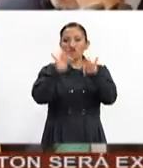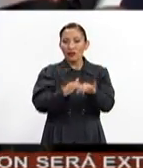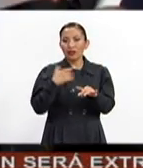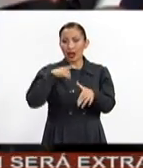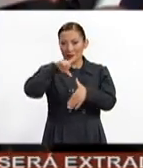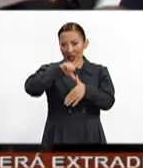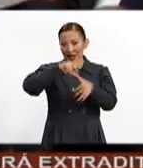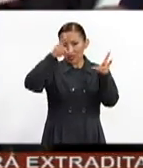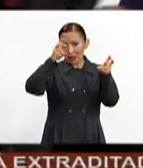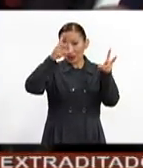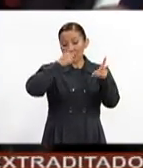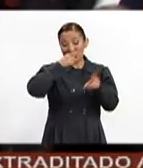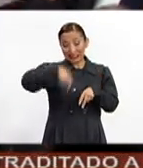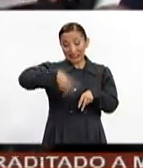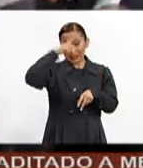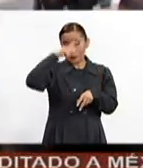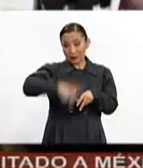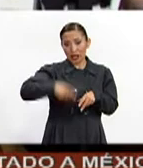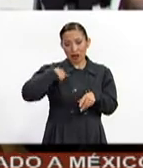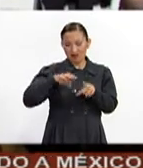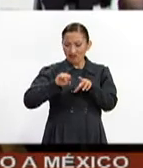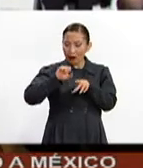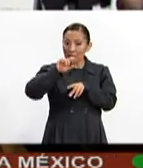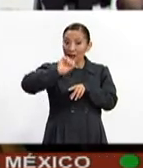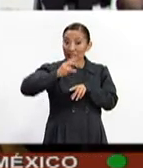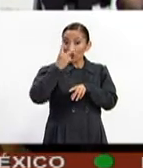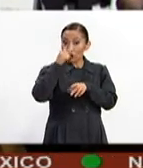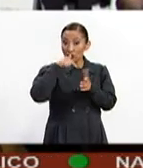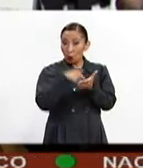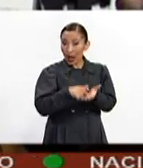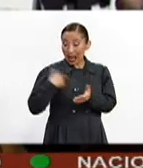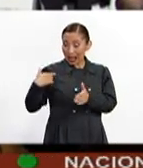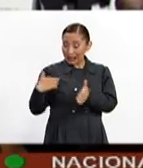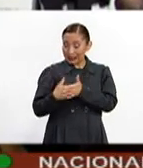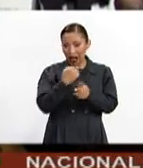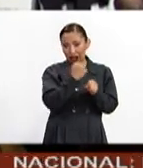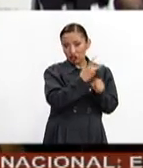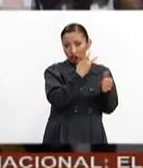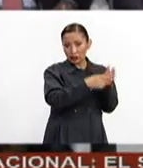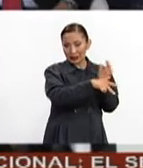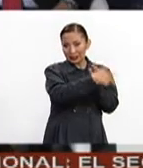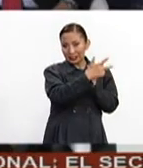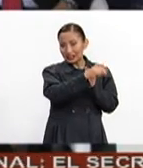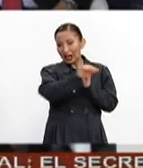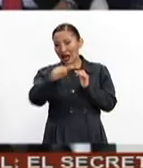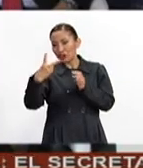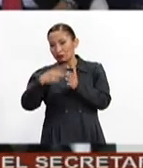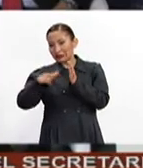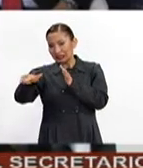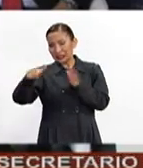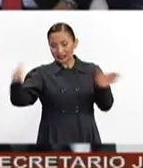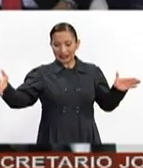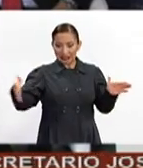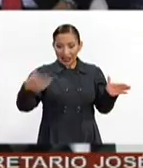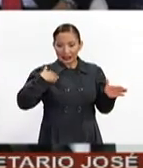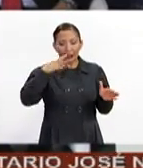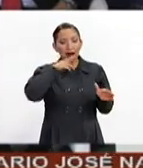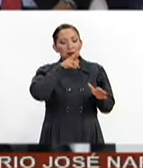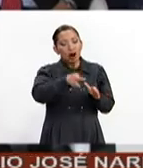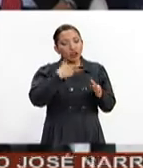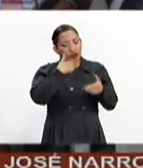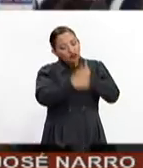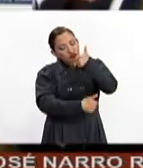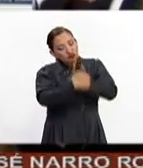Latina. Destacó que nuestro país escaló 22 posiciones entre los años 2013 y 2017 en el reporte